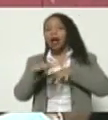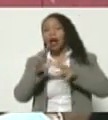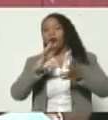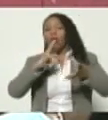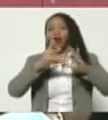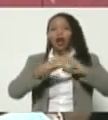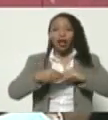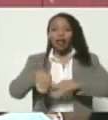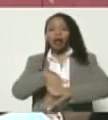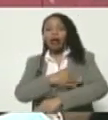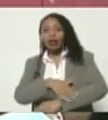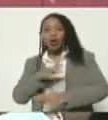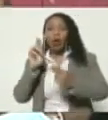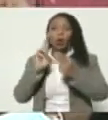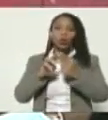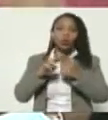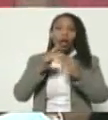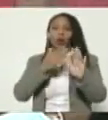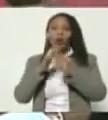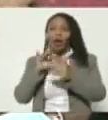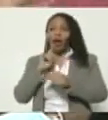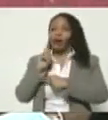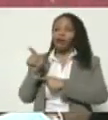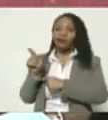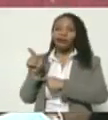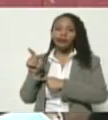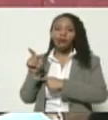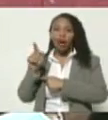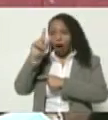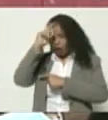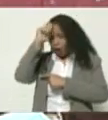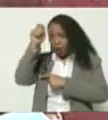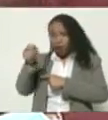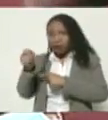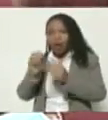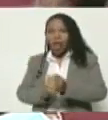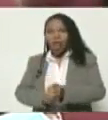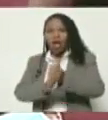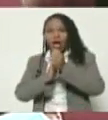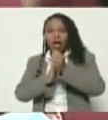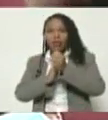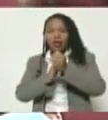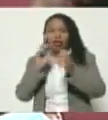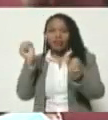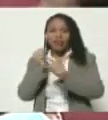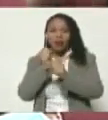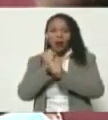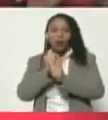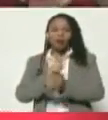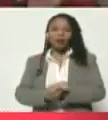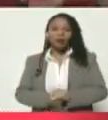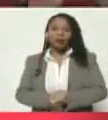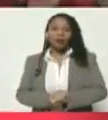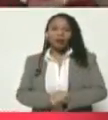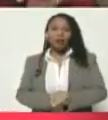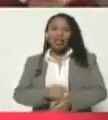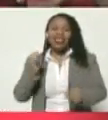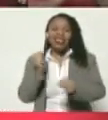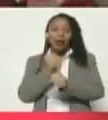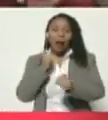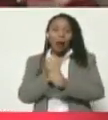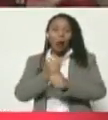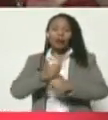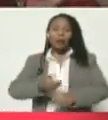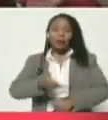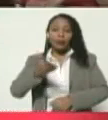en la calle, que es conocida en toda la... Ahí está, le están reconociendo su liderazgo, le están reconociendo su trabajo, trabajo de hormiguita,